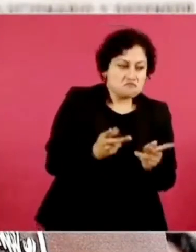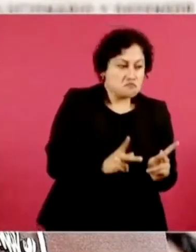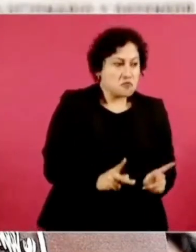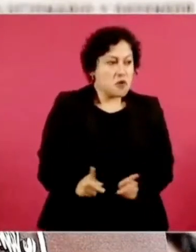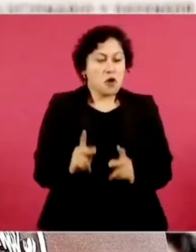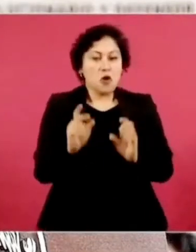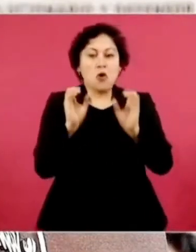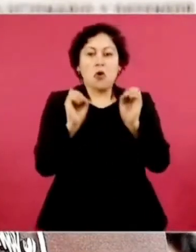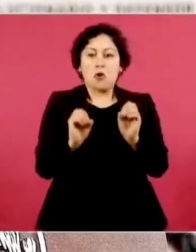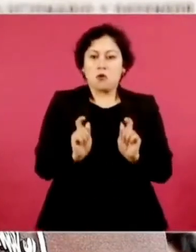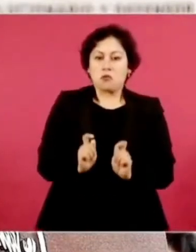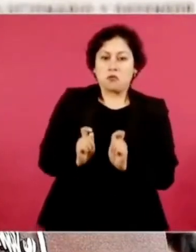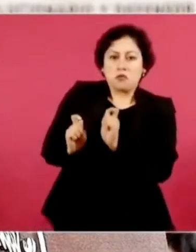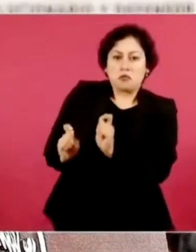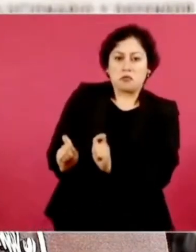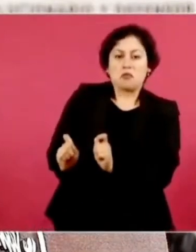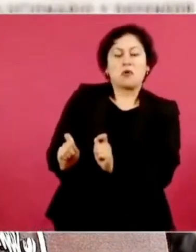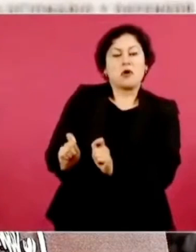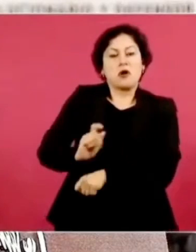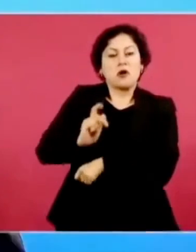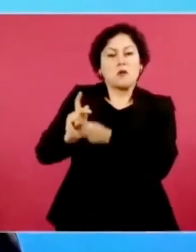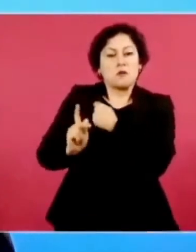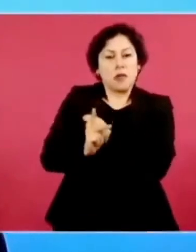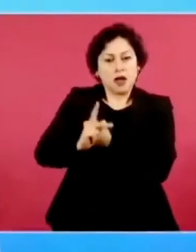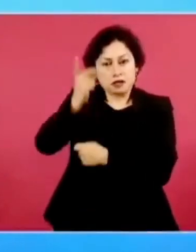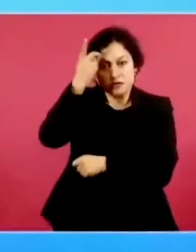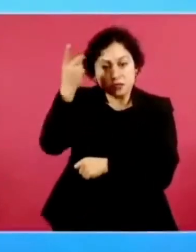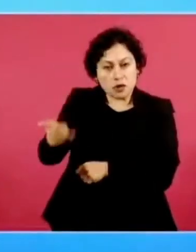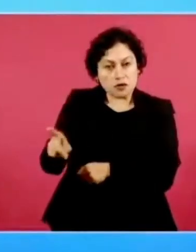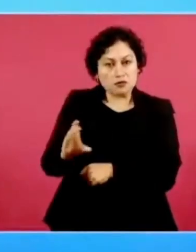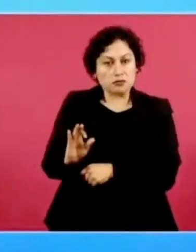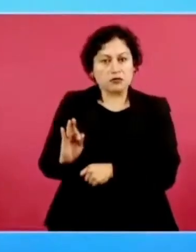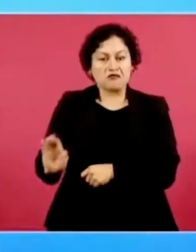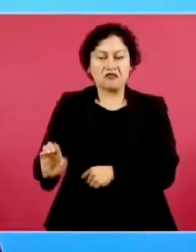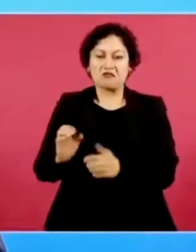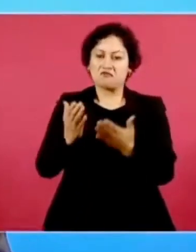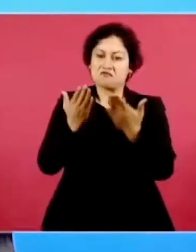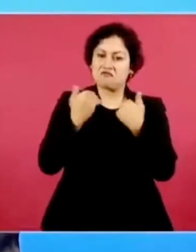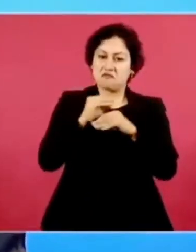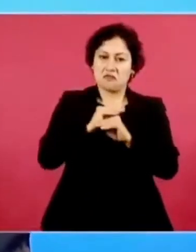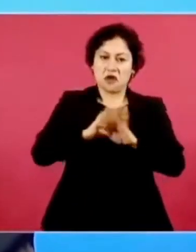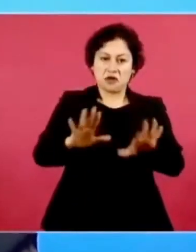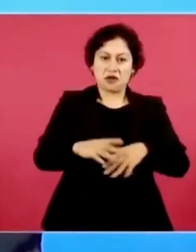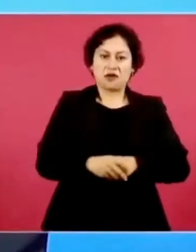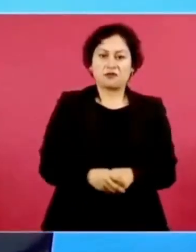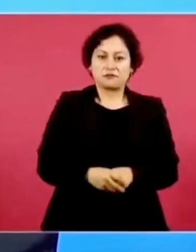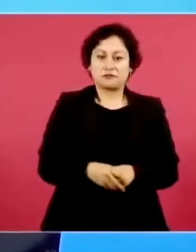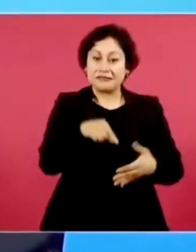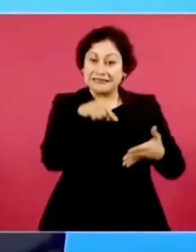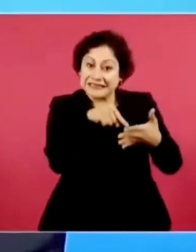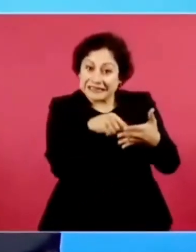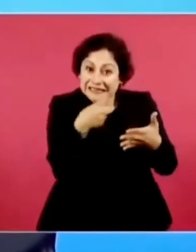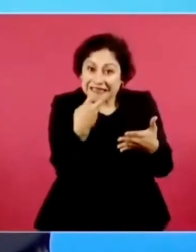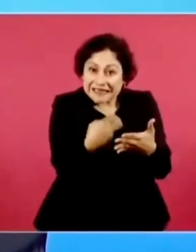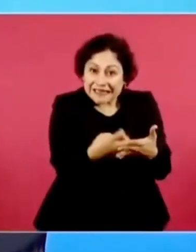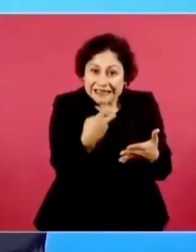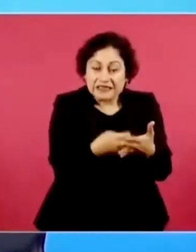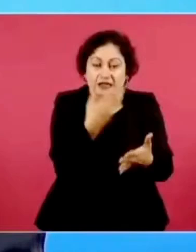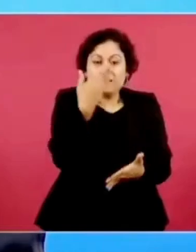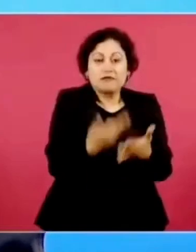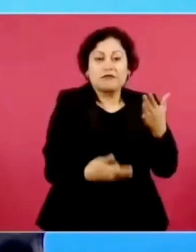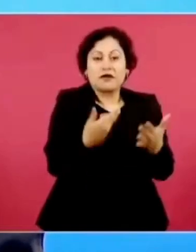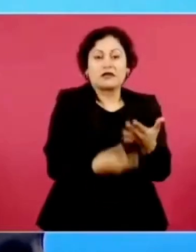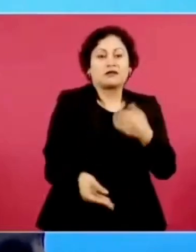de la atribución del control del Estado. En este vacío son las leyes secundarias las que regulan